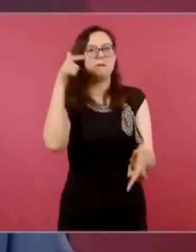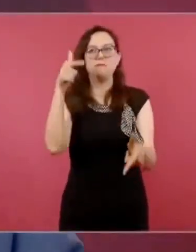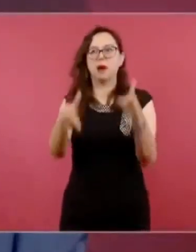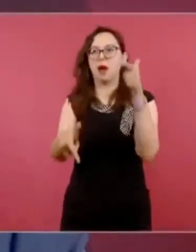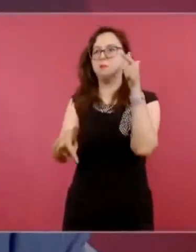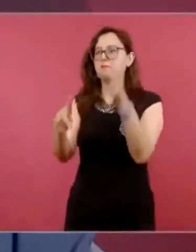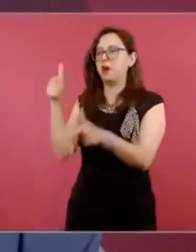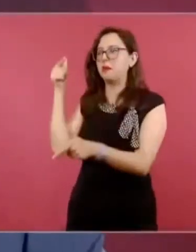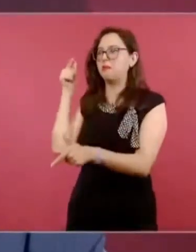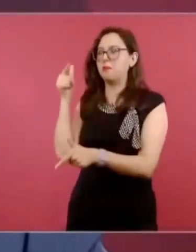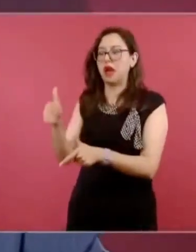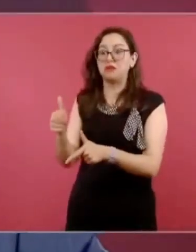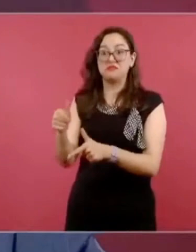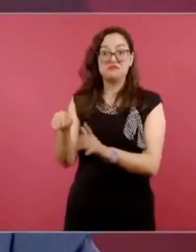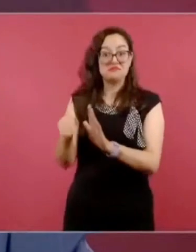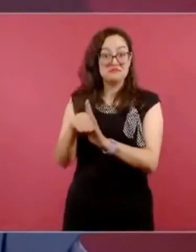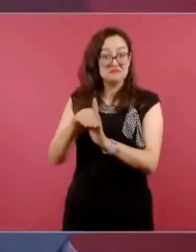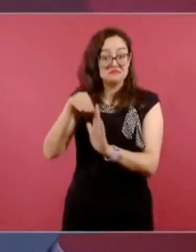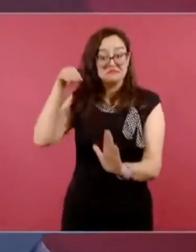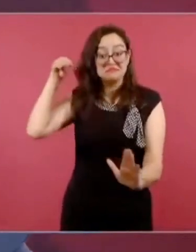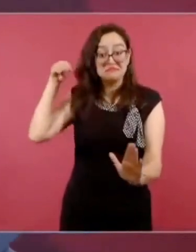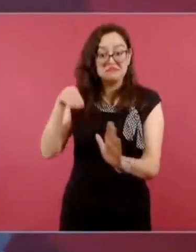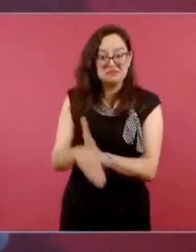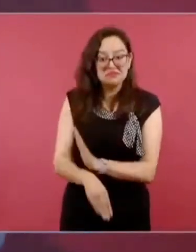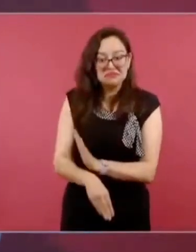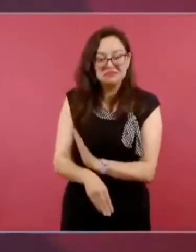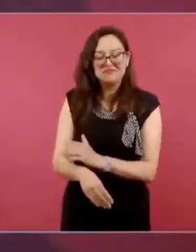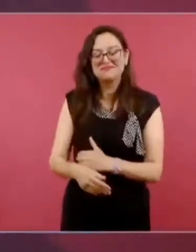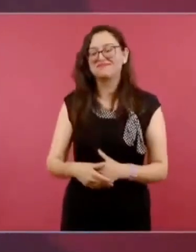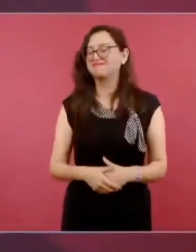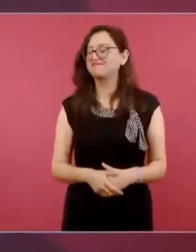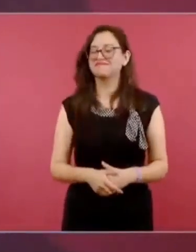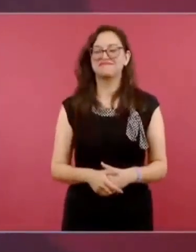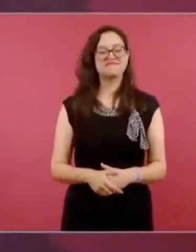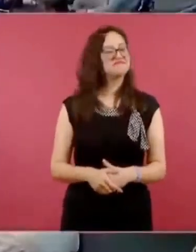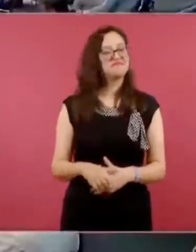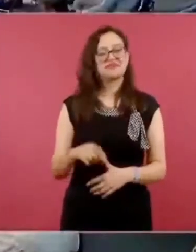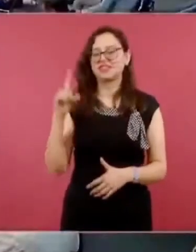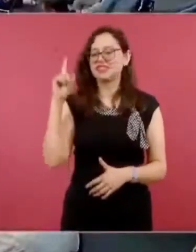que un movimiento se desvíe